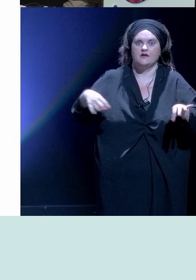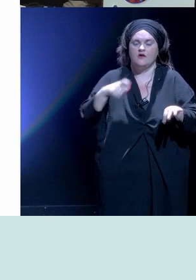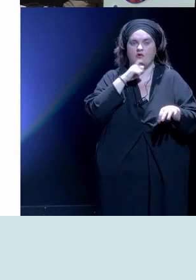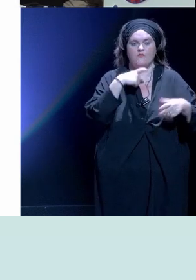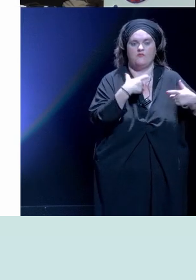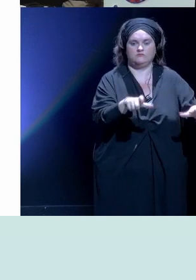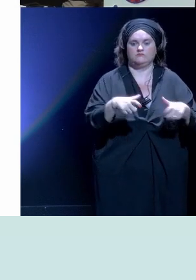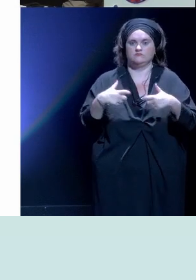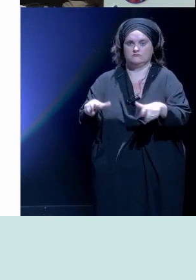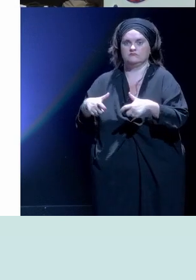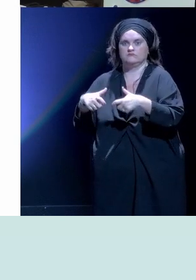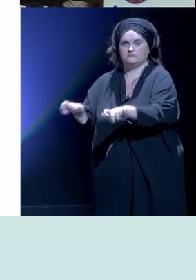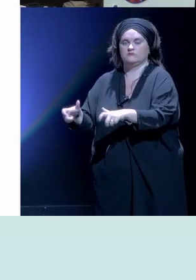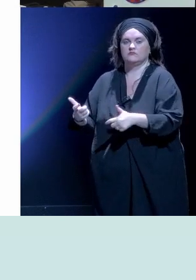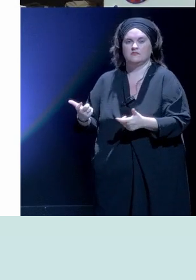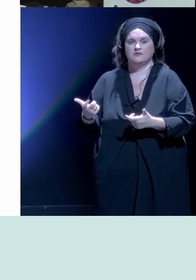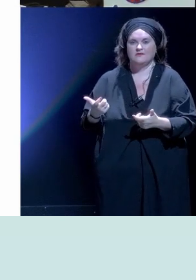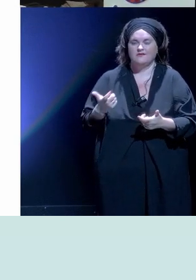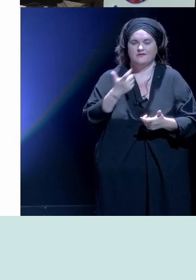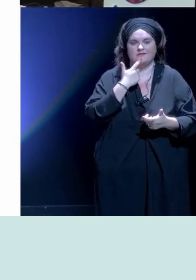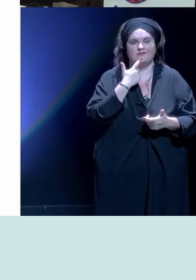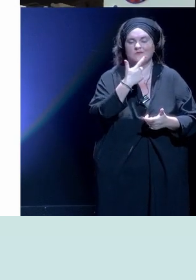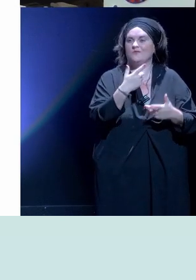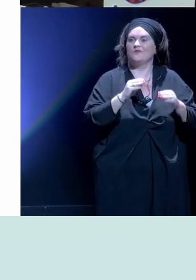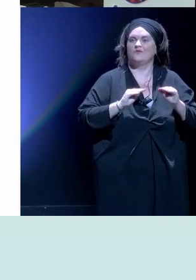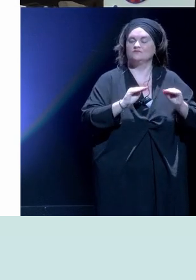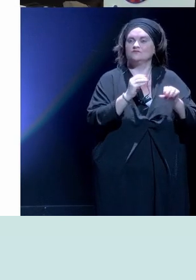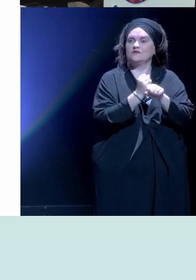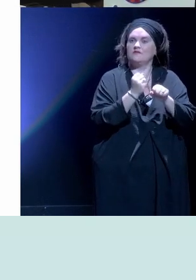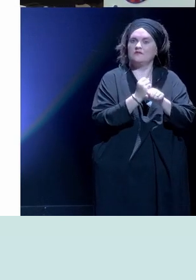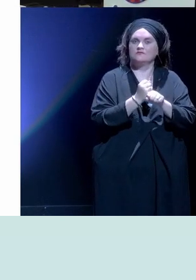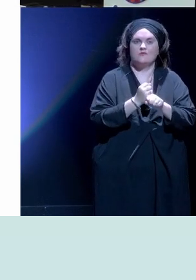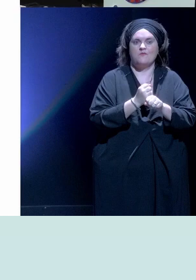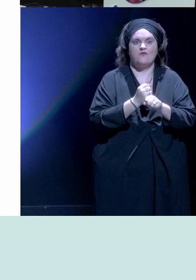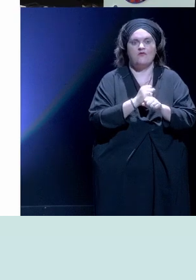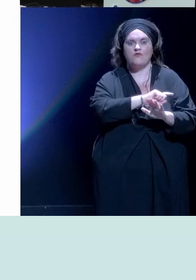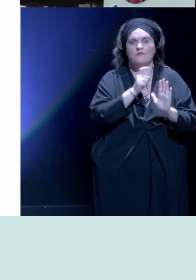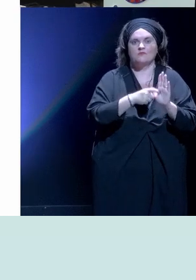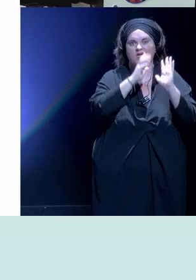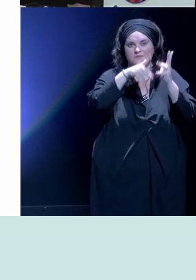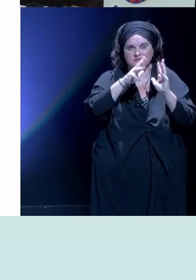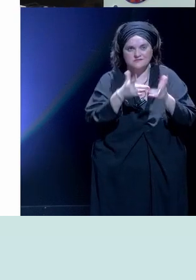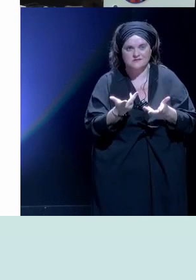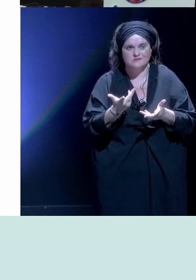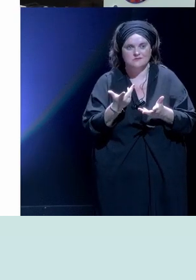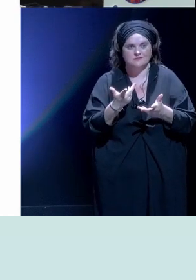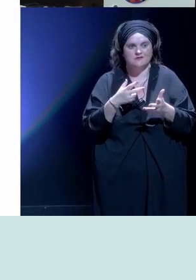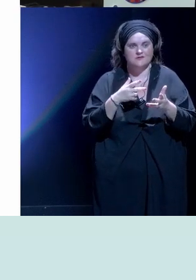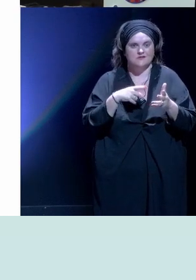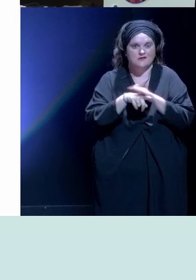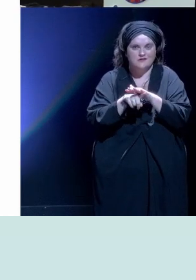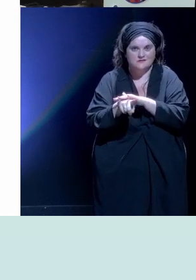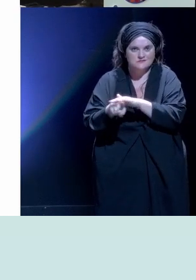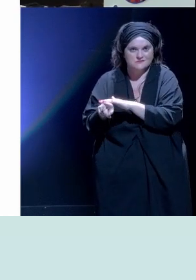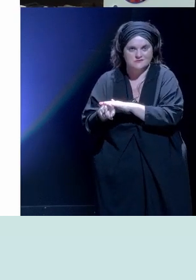les parecía que tenía un nivel administrativo, burocrático, mientras que